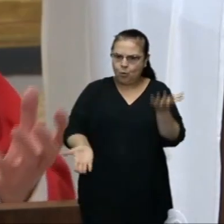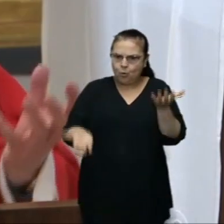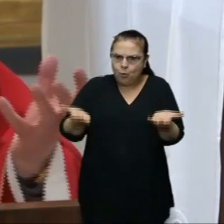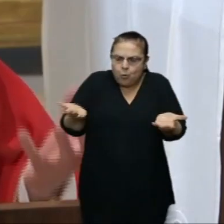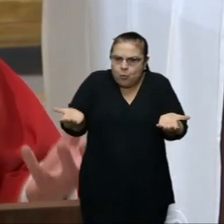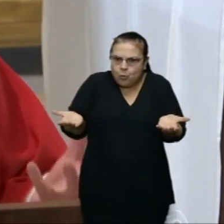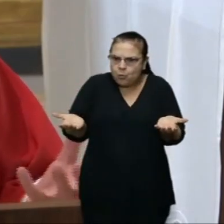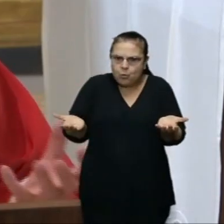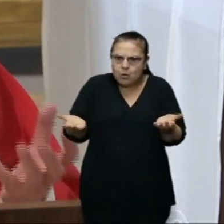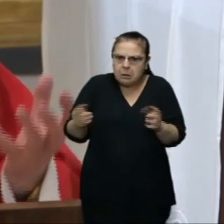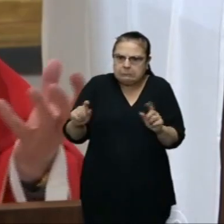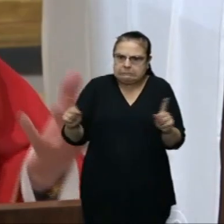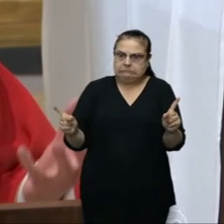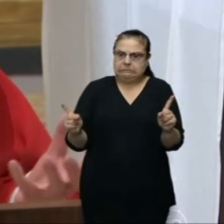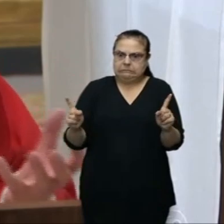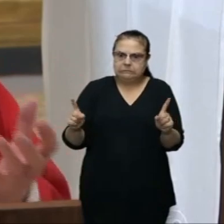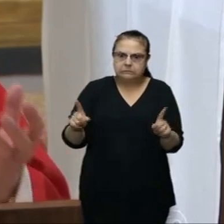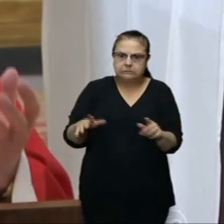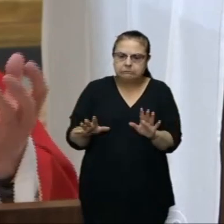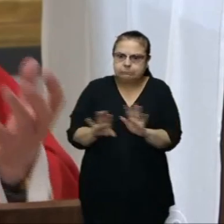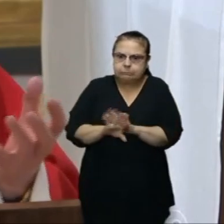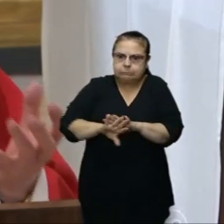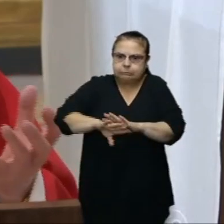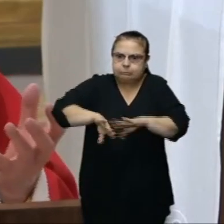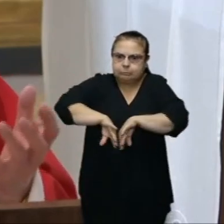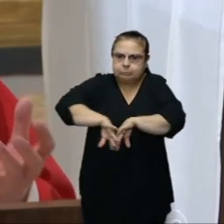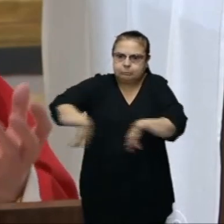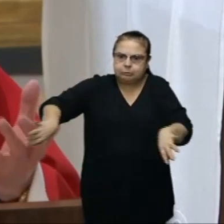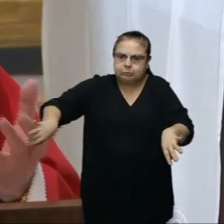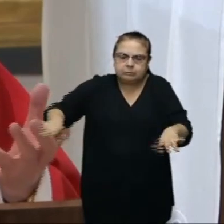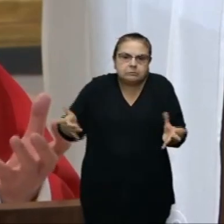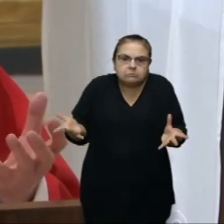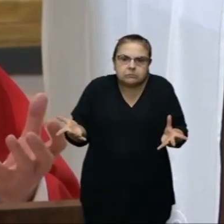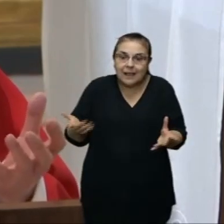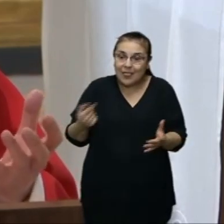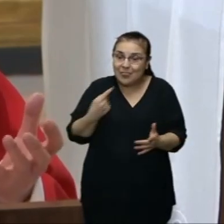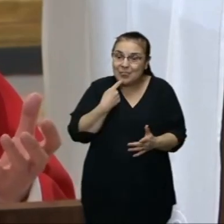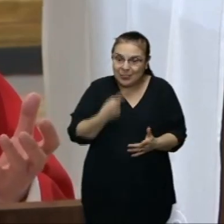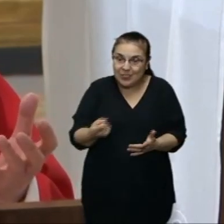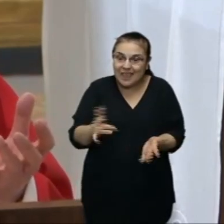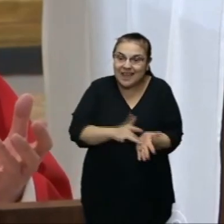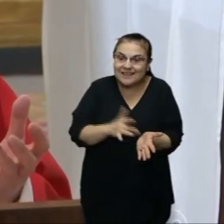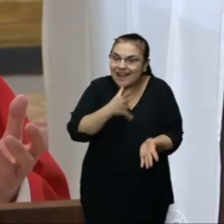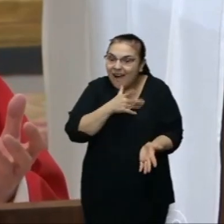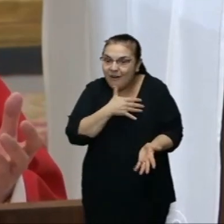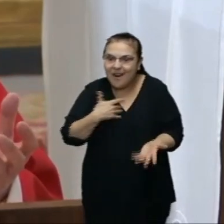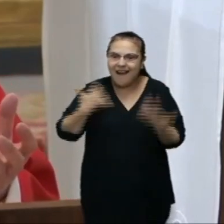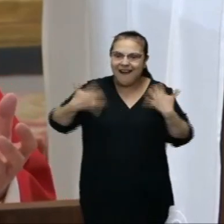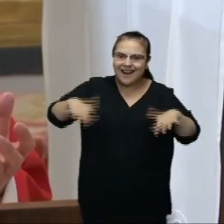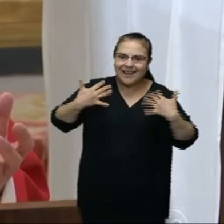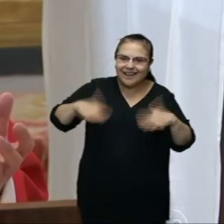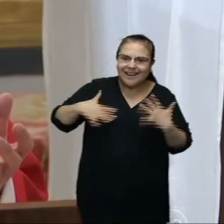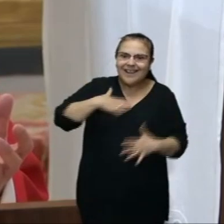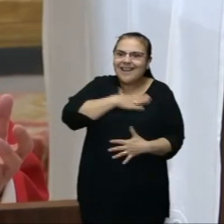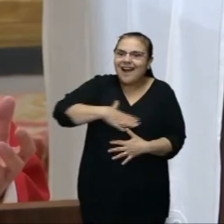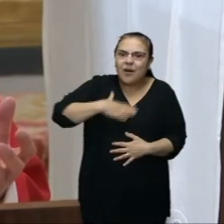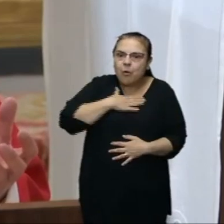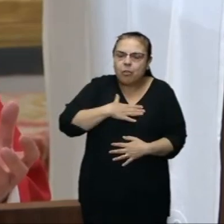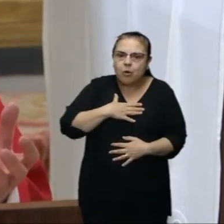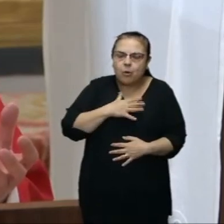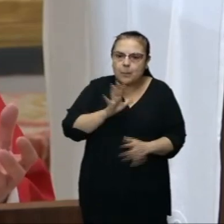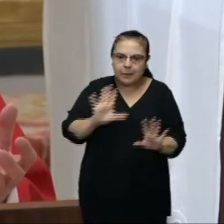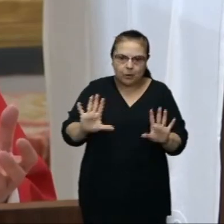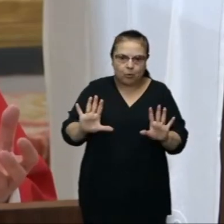veis, días de alegría, días de gozo, días en que se nos invita a esa alegría, pero al mismo tiempo se nos